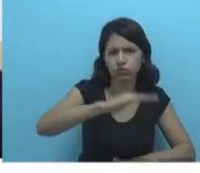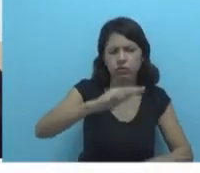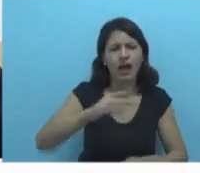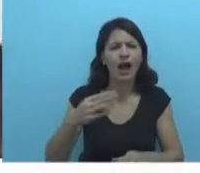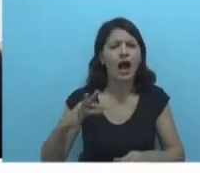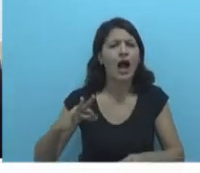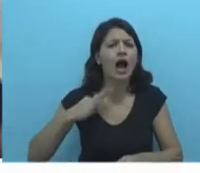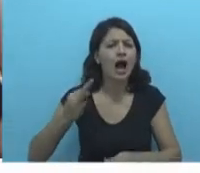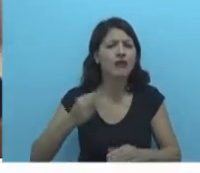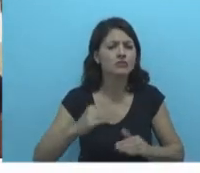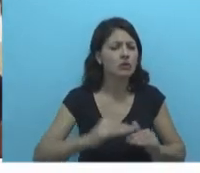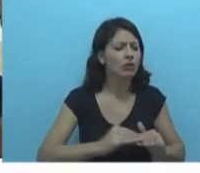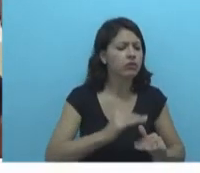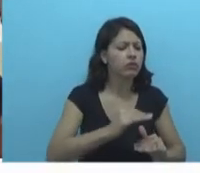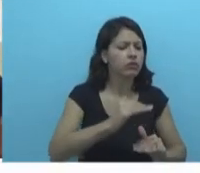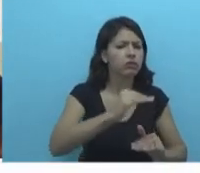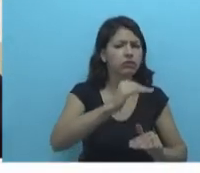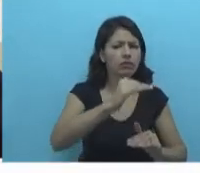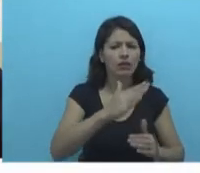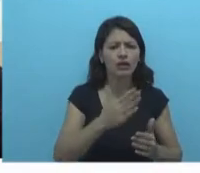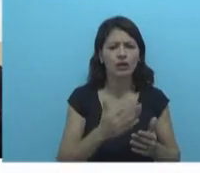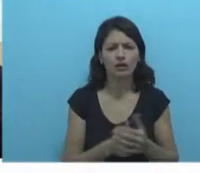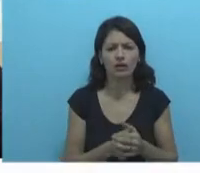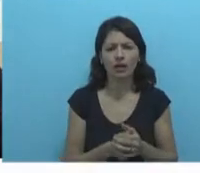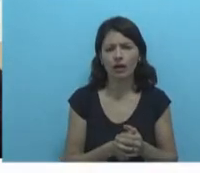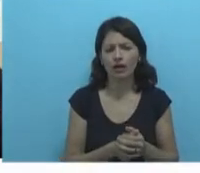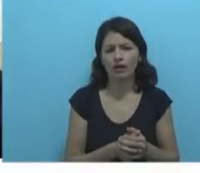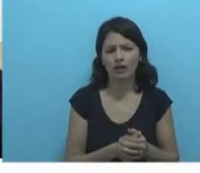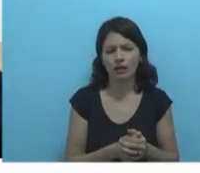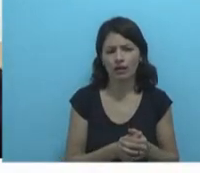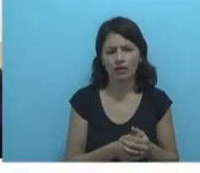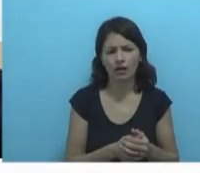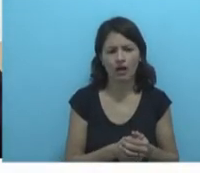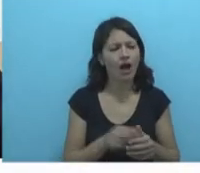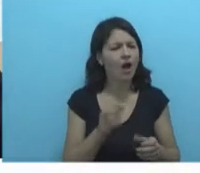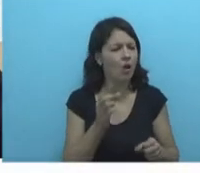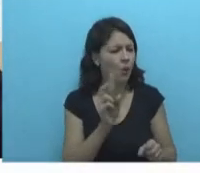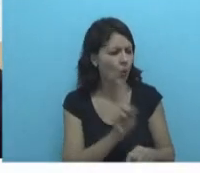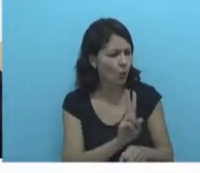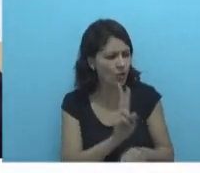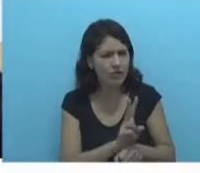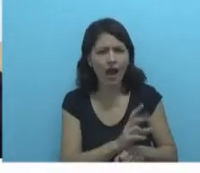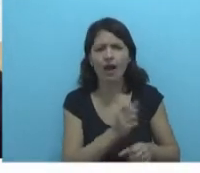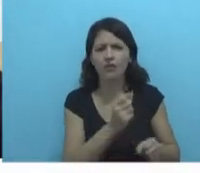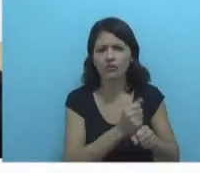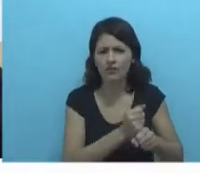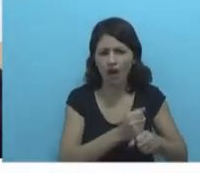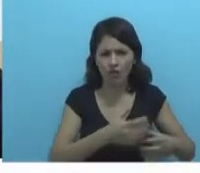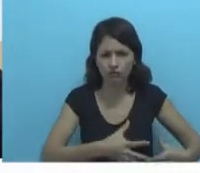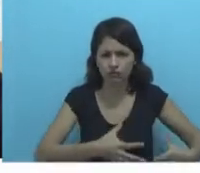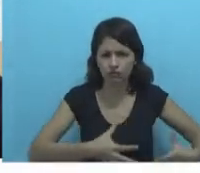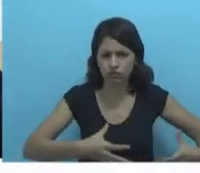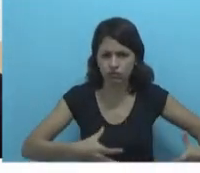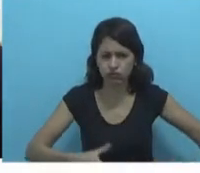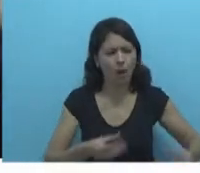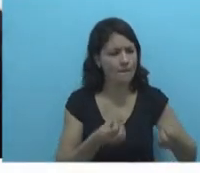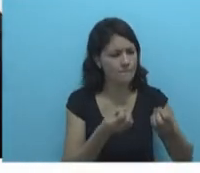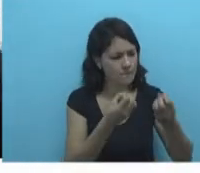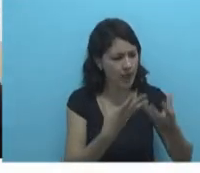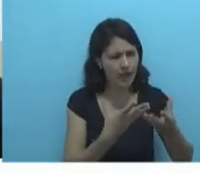los 9 meses que lleva la preñez, hay que trabajar para que ese ternero llegue a